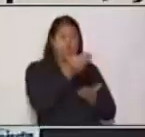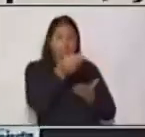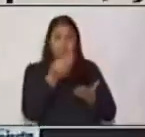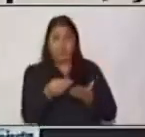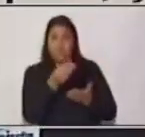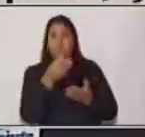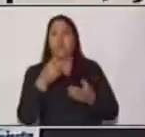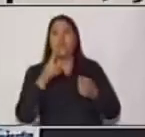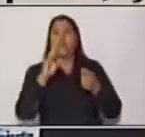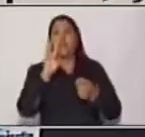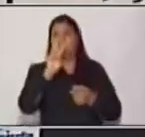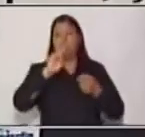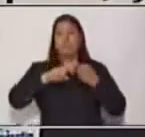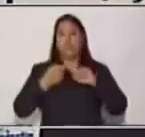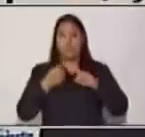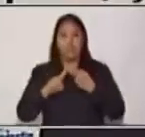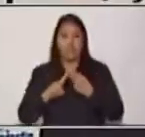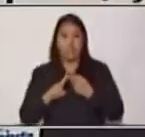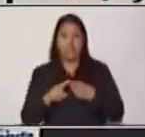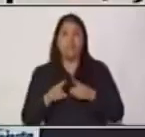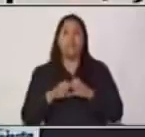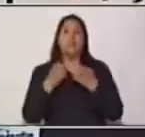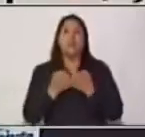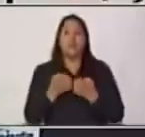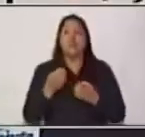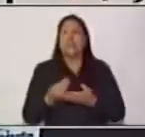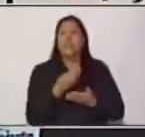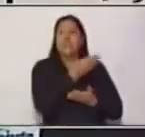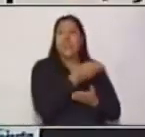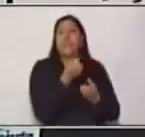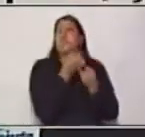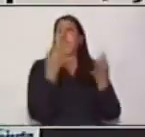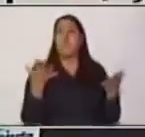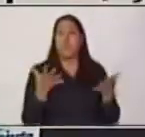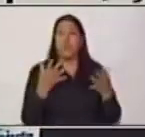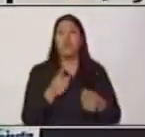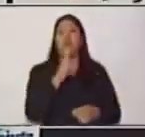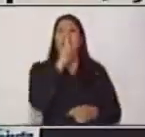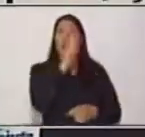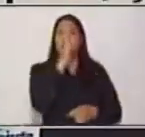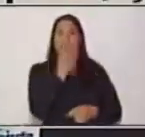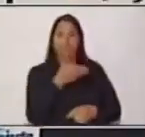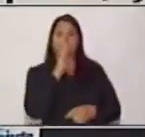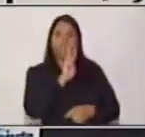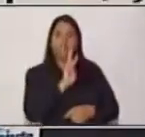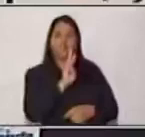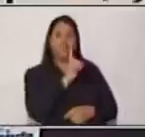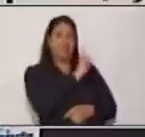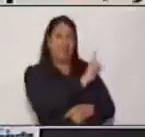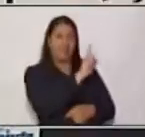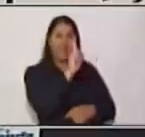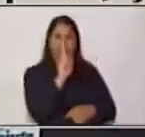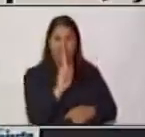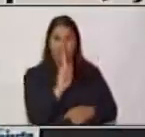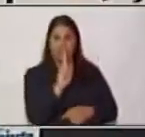jugo entre sus 3 amigos, le va a tener que dar 1/3 a cada uno, porque 1/3